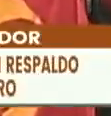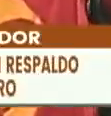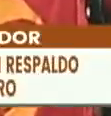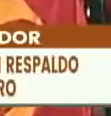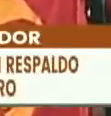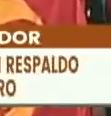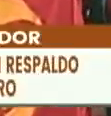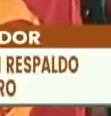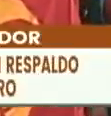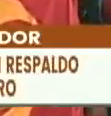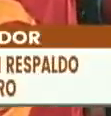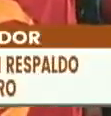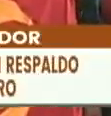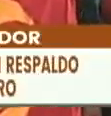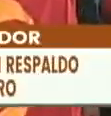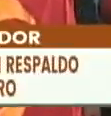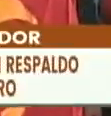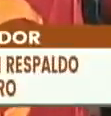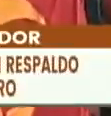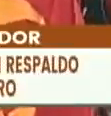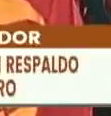dar...